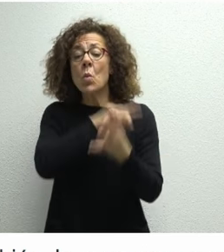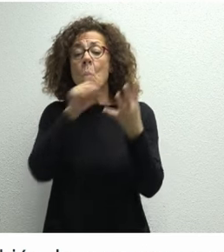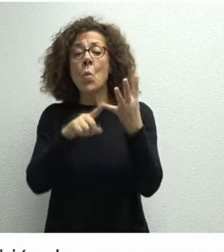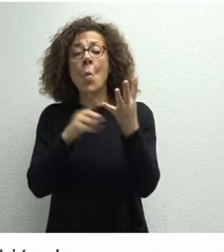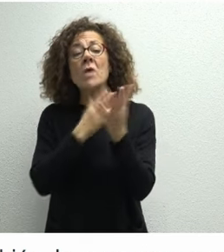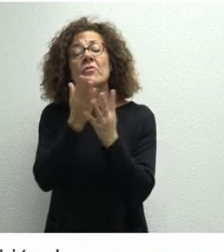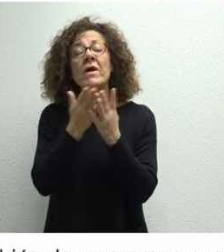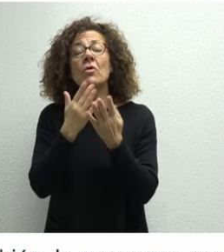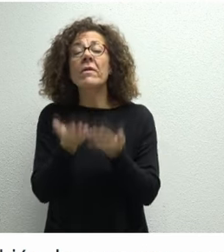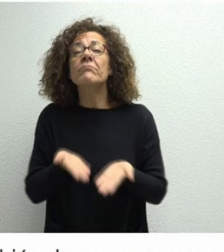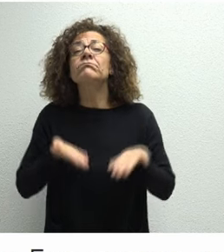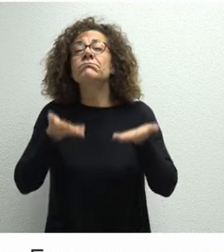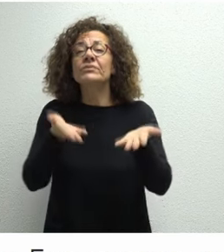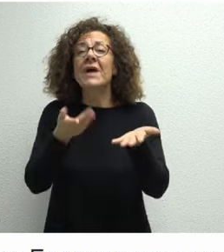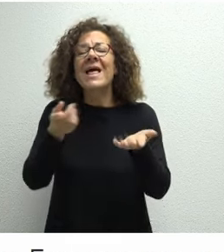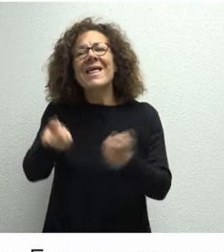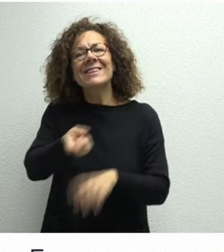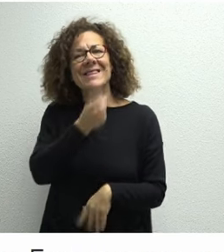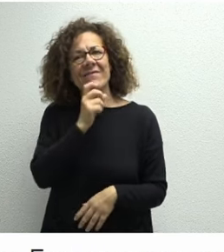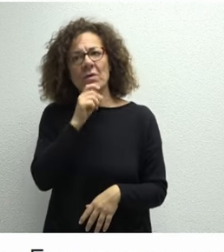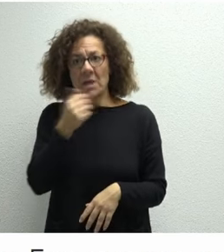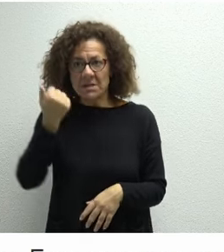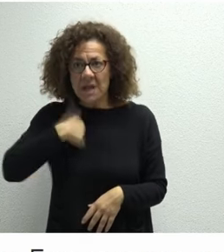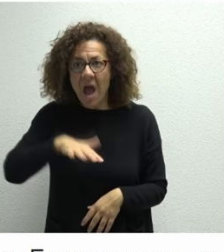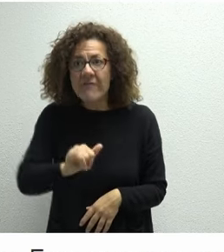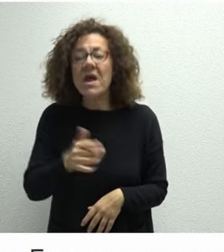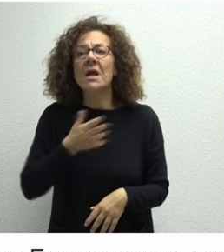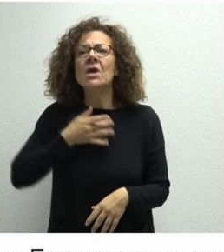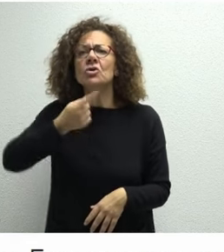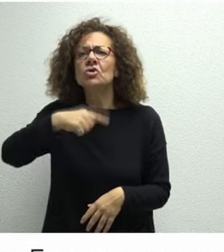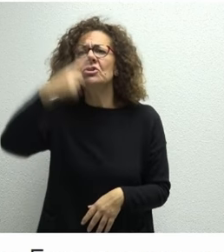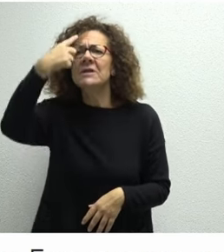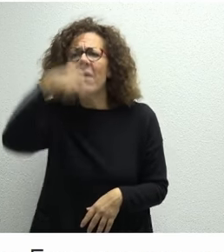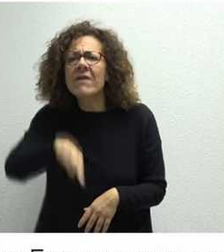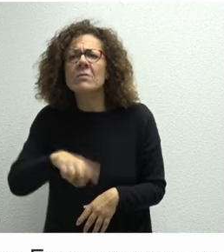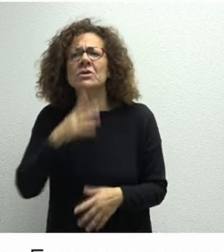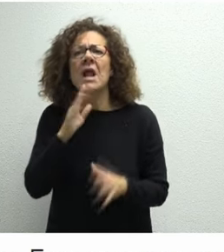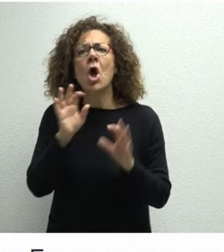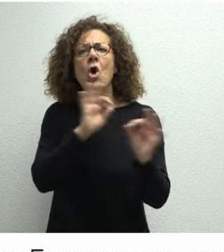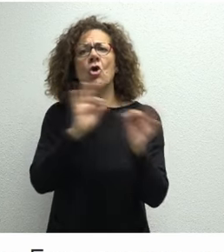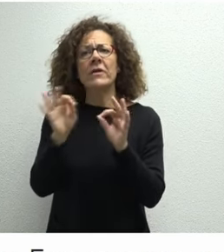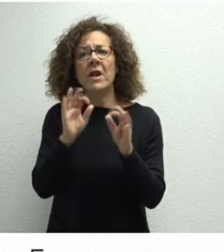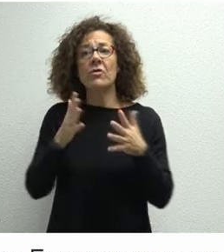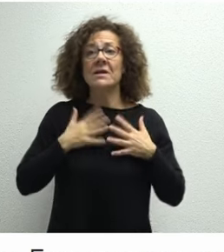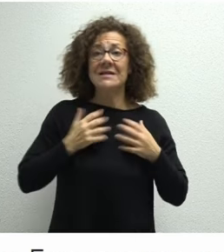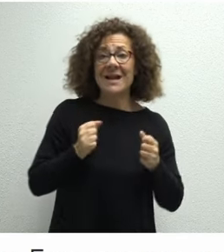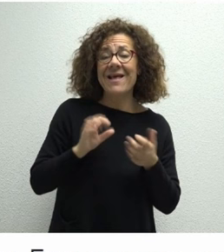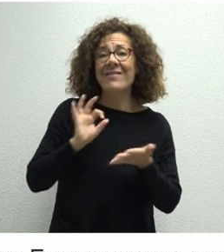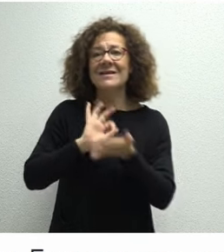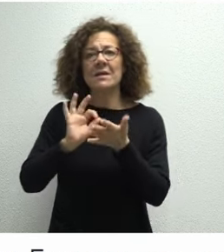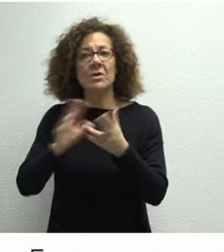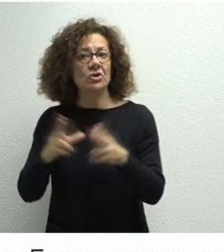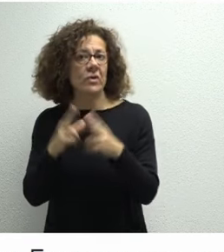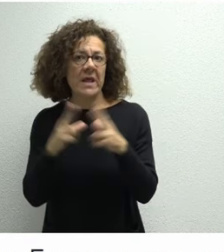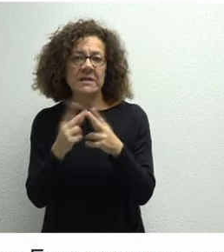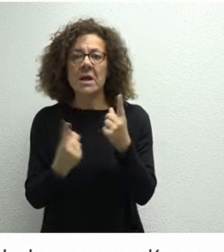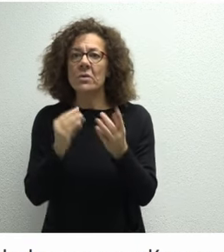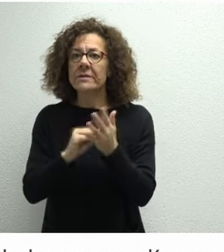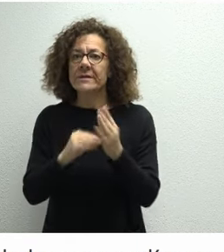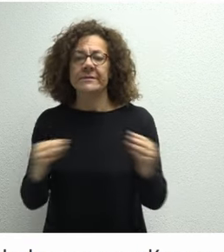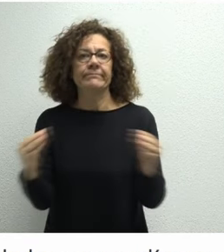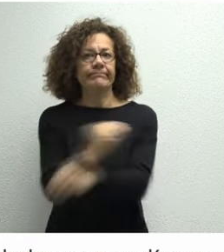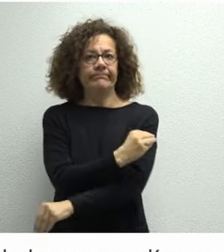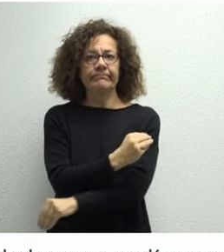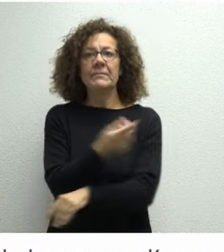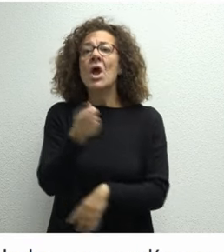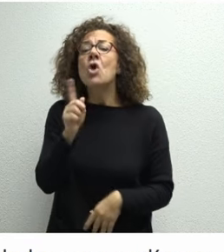manifiesto pues las dificultades existentes y que somos conocedores de la coordinación entre sanidad y servicios sociales vale